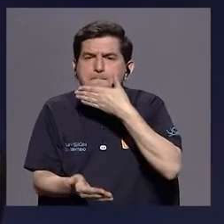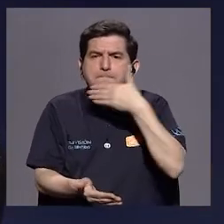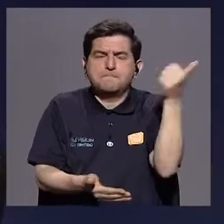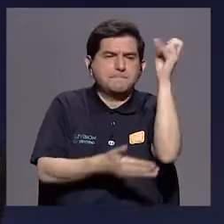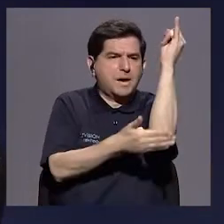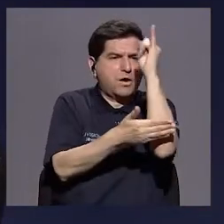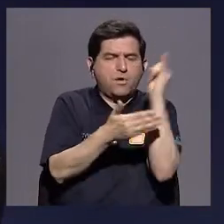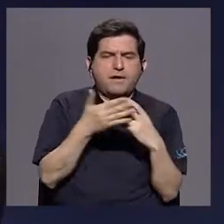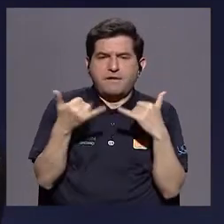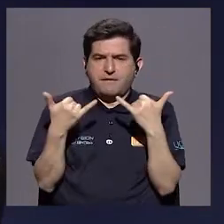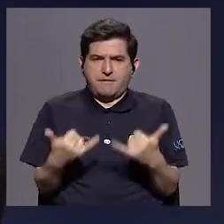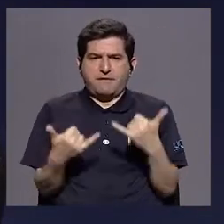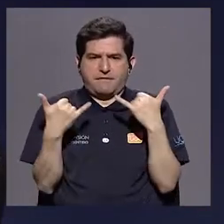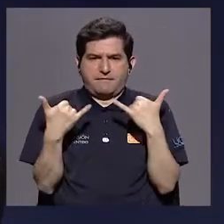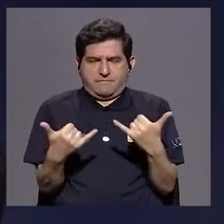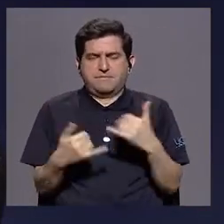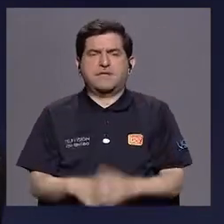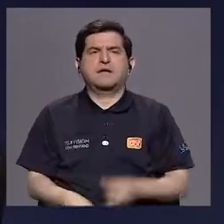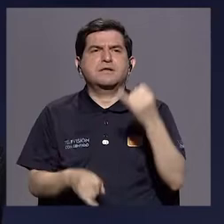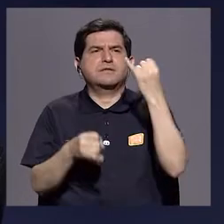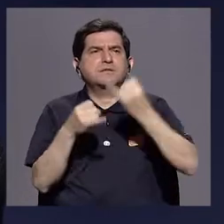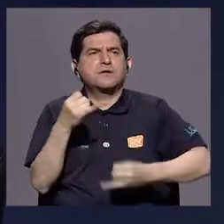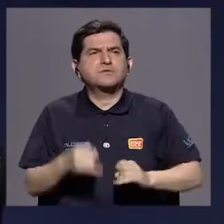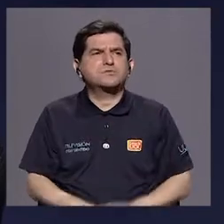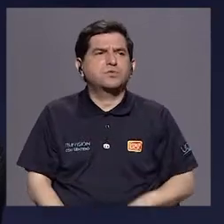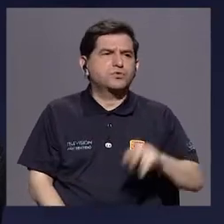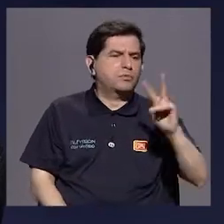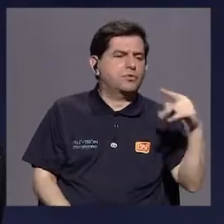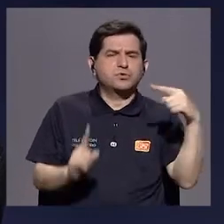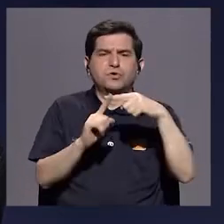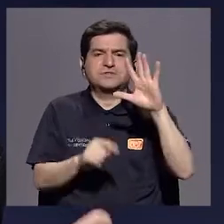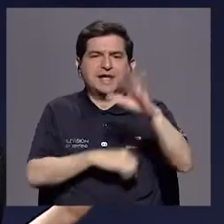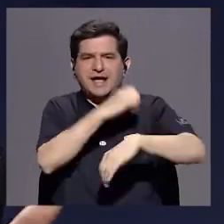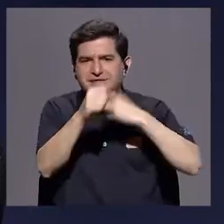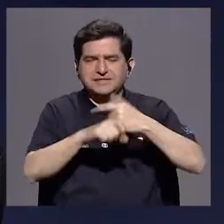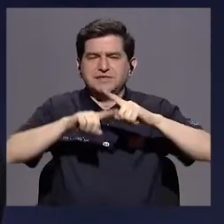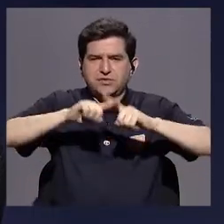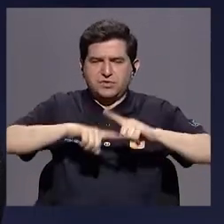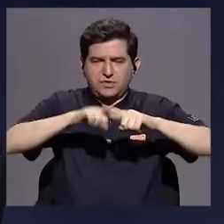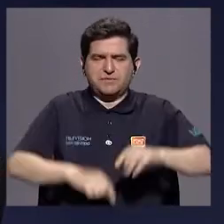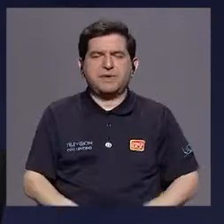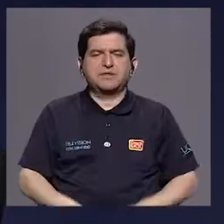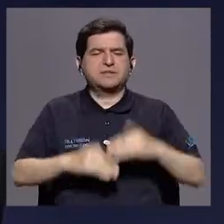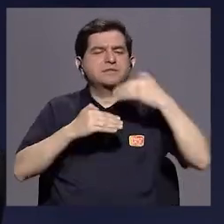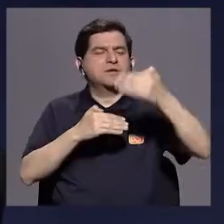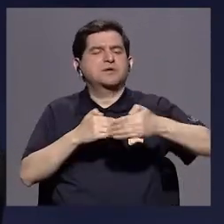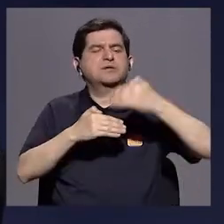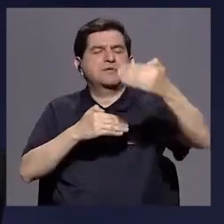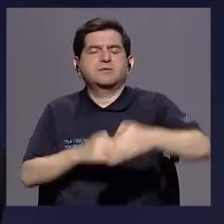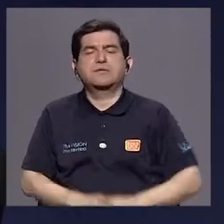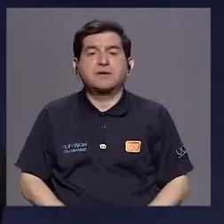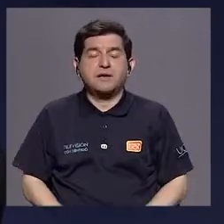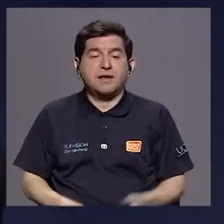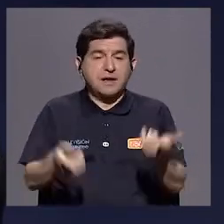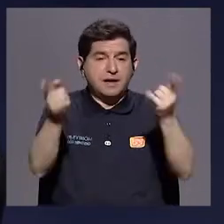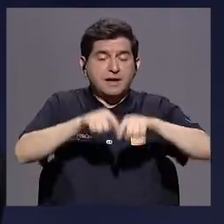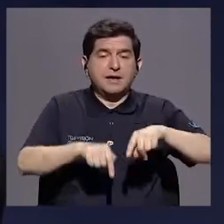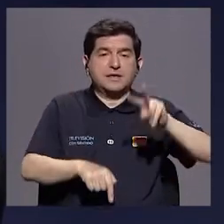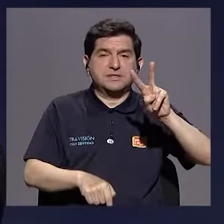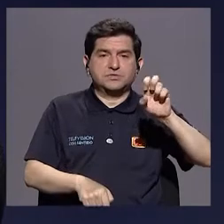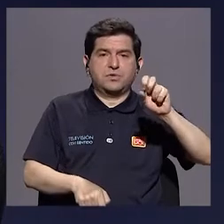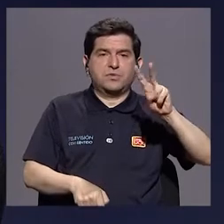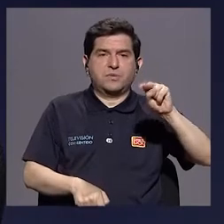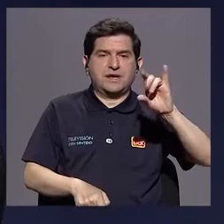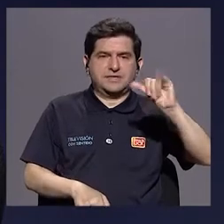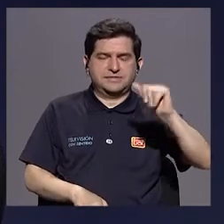arte contemporáneo en los últimos de 2 a 5 años depende de cada cuanto se hagan en el caso de la bienal de venecia es